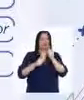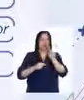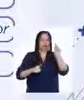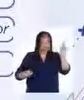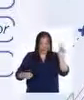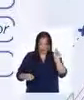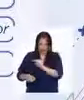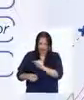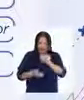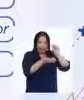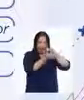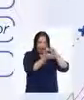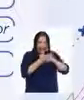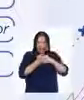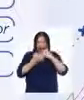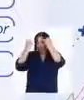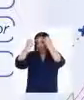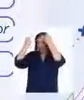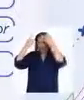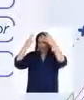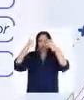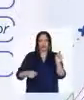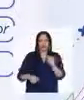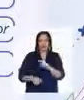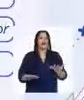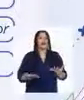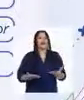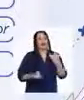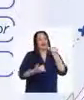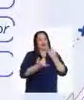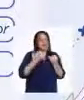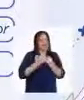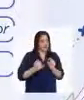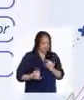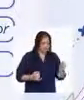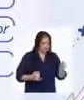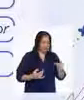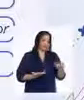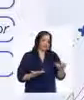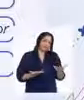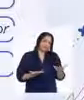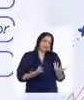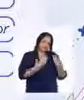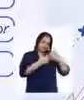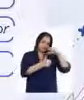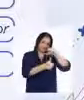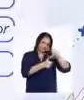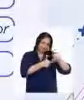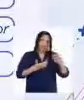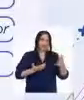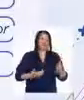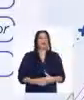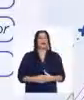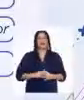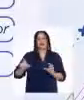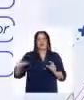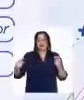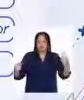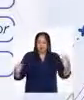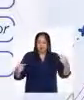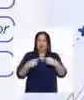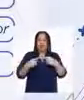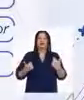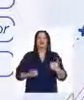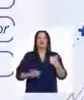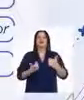correcto! Artes creador. Y bueno, la última está regaladita. Las humanidades empatan con